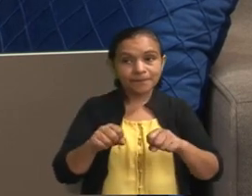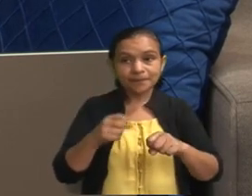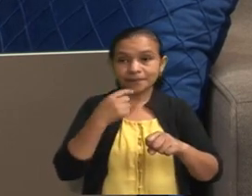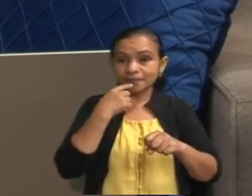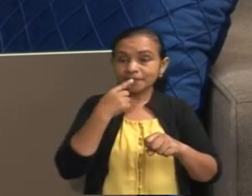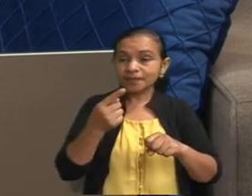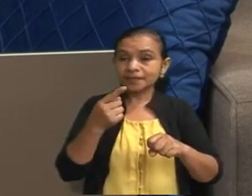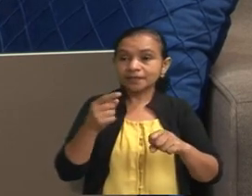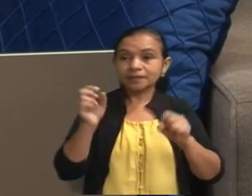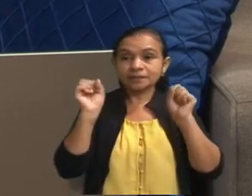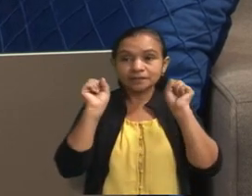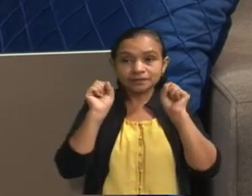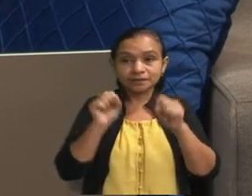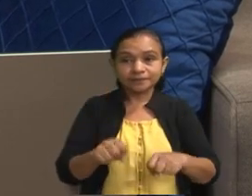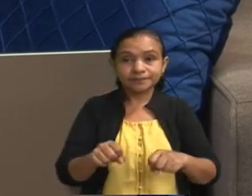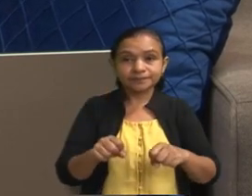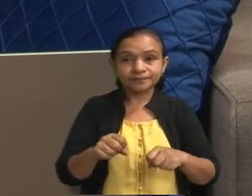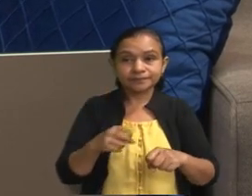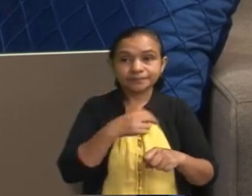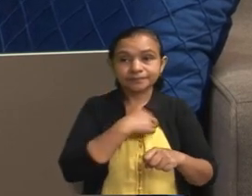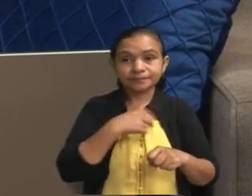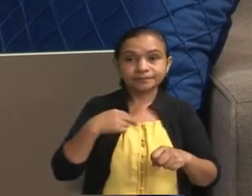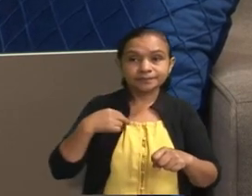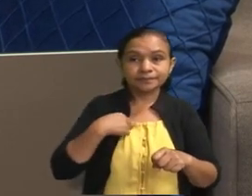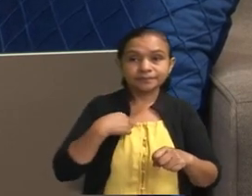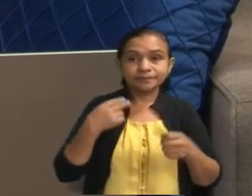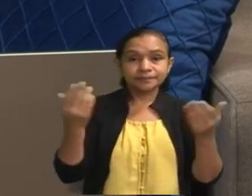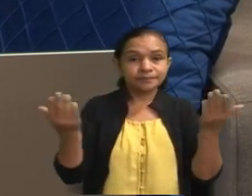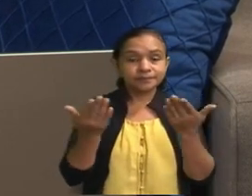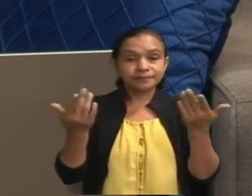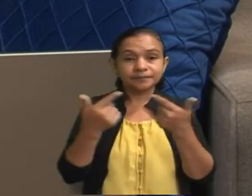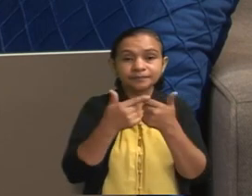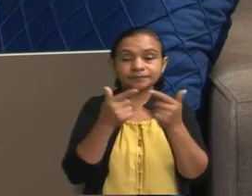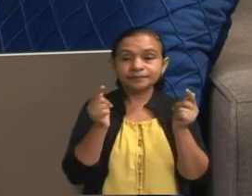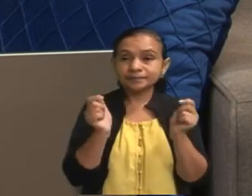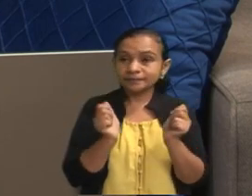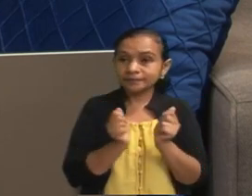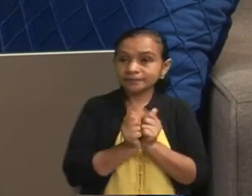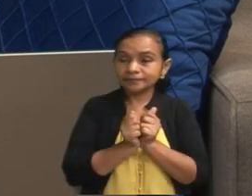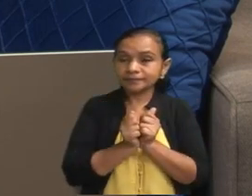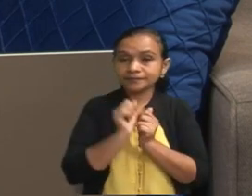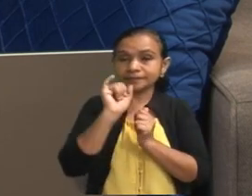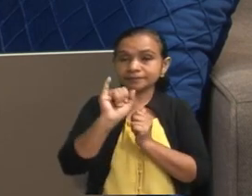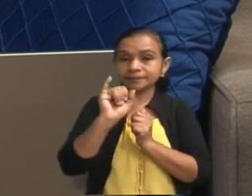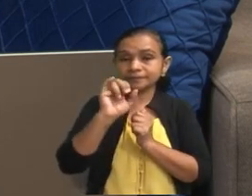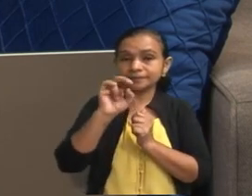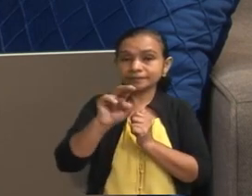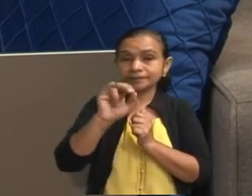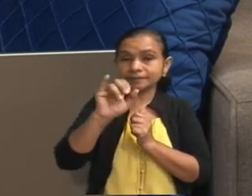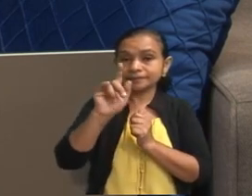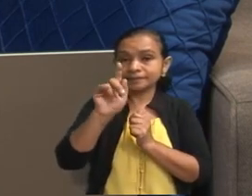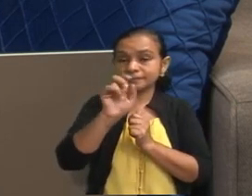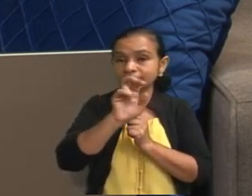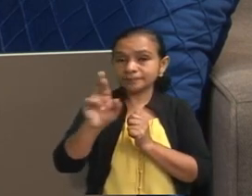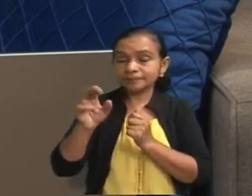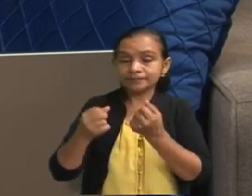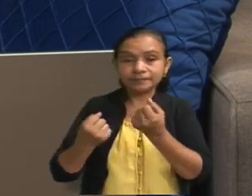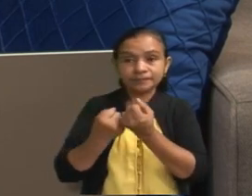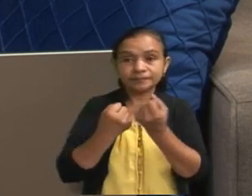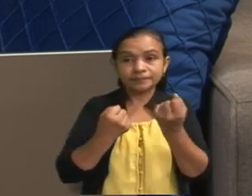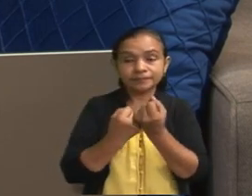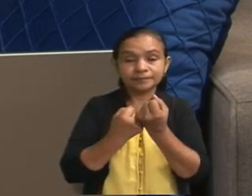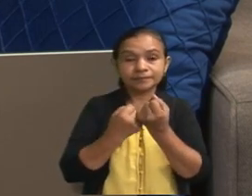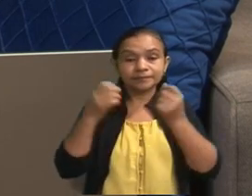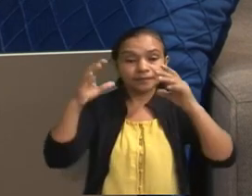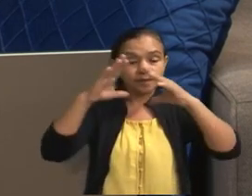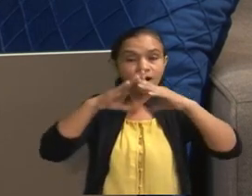esta capacidad, nuestra gente, nuestro grupo en INETER, en cooperación con el